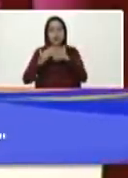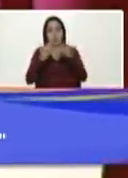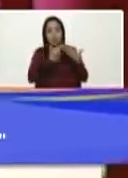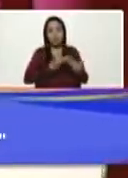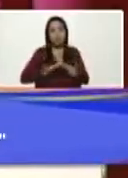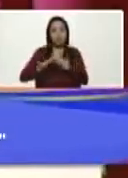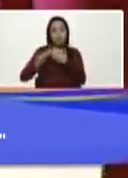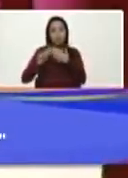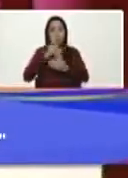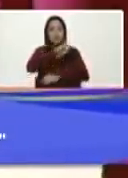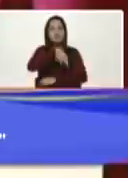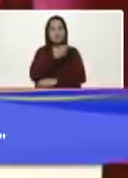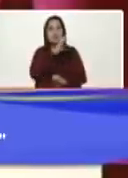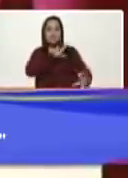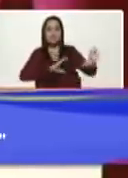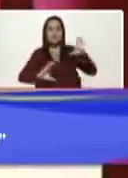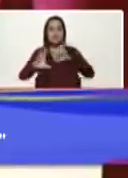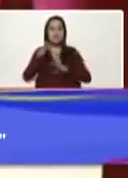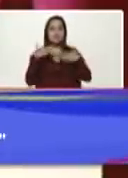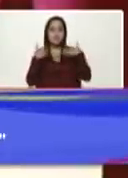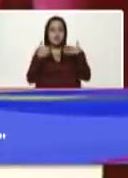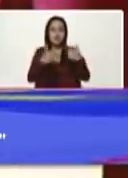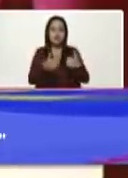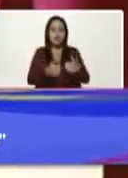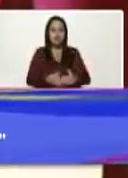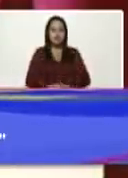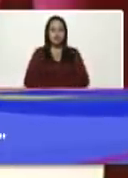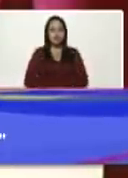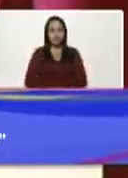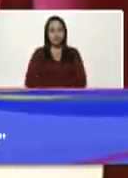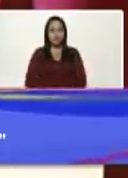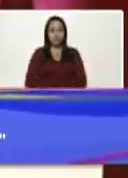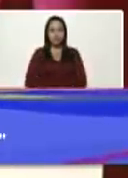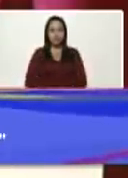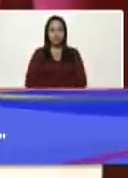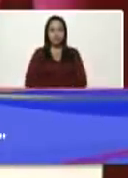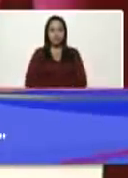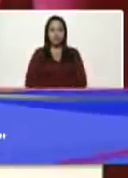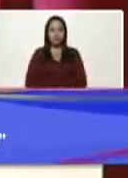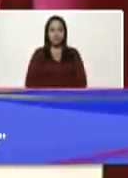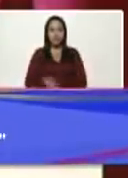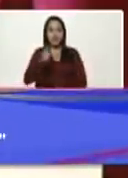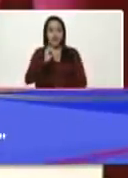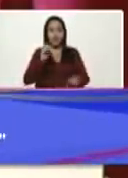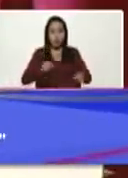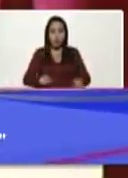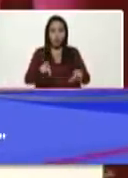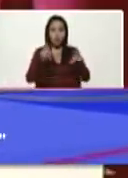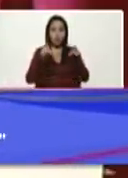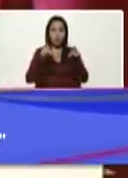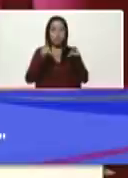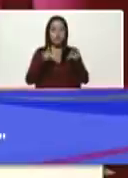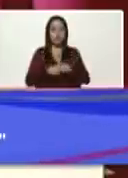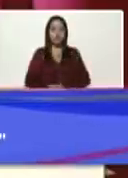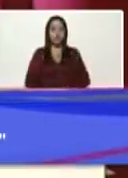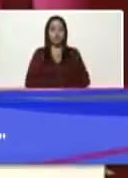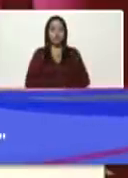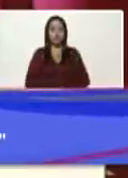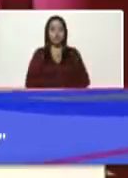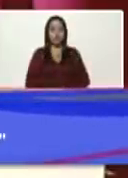de las Ciencias de la Salud, Hugo Rafael Chávez Frías, que nos dio la oportunidad